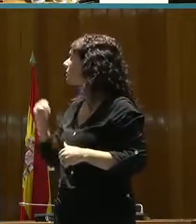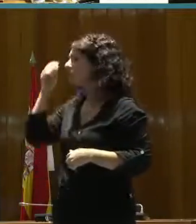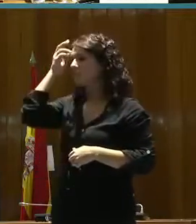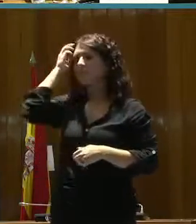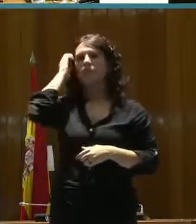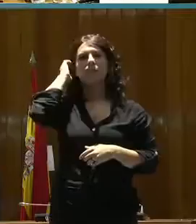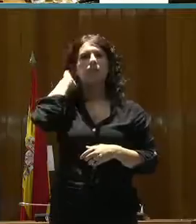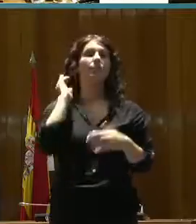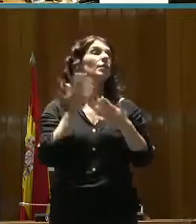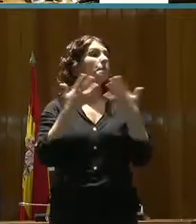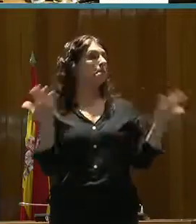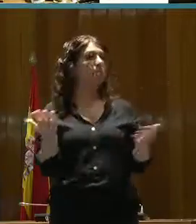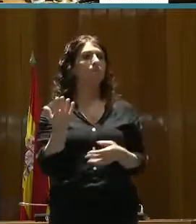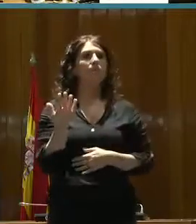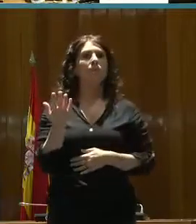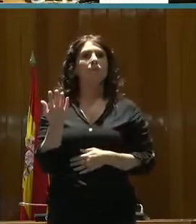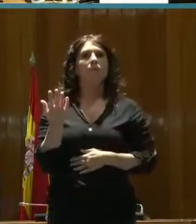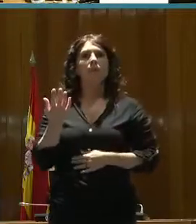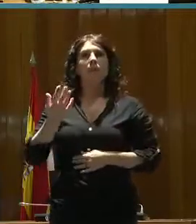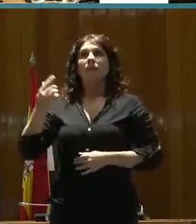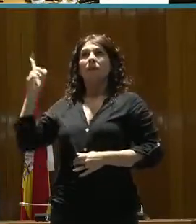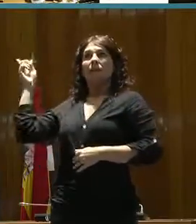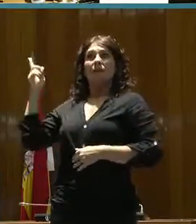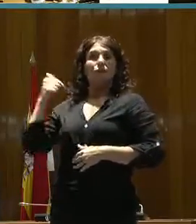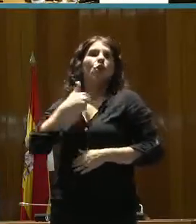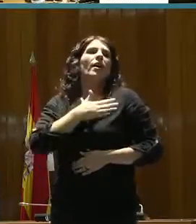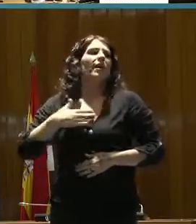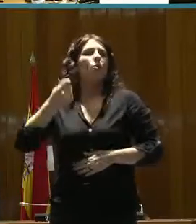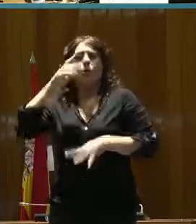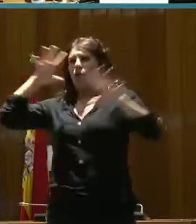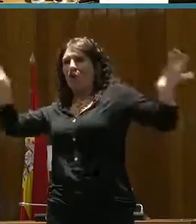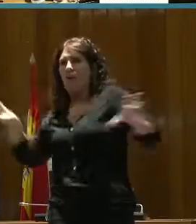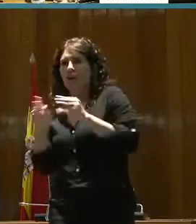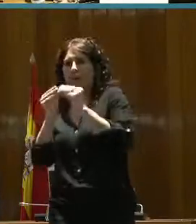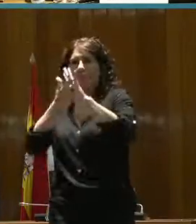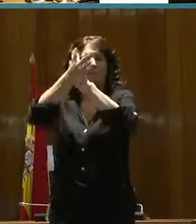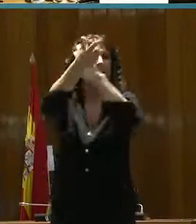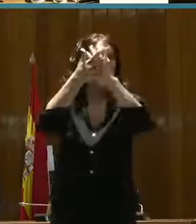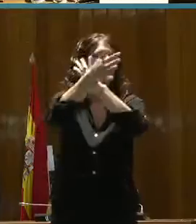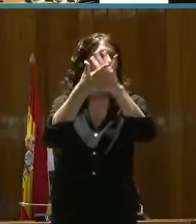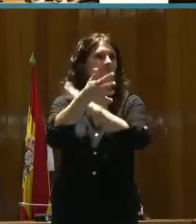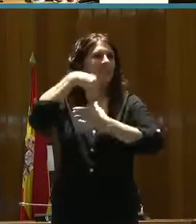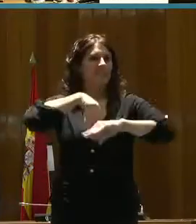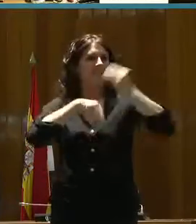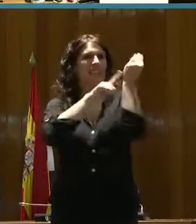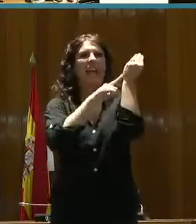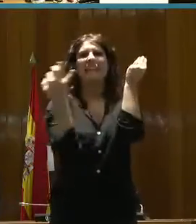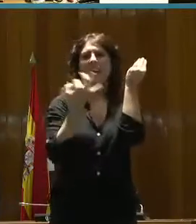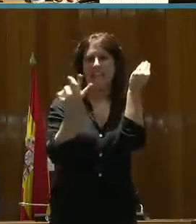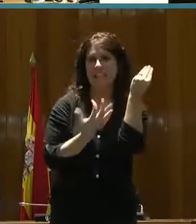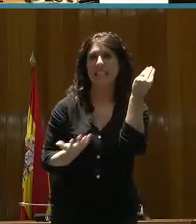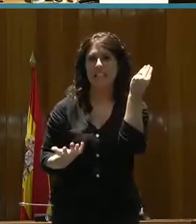Bien, como comprenderán, lo que podíamos hacer hoy era una visión muy panorámica de lo que es esta obra